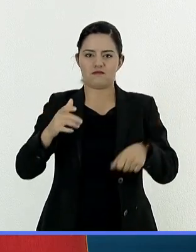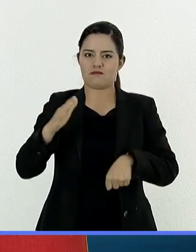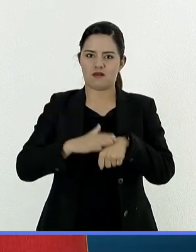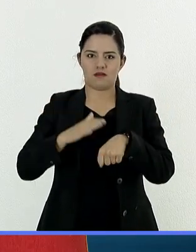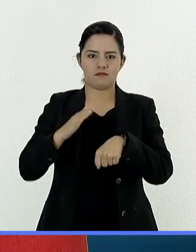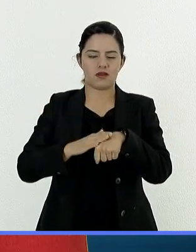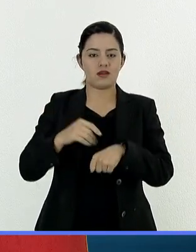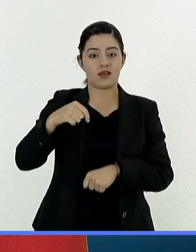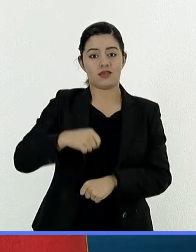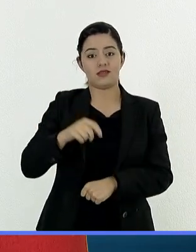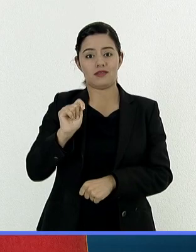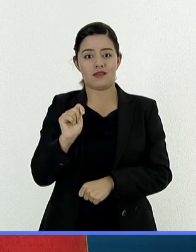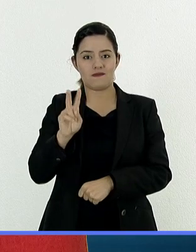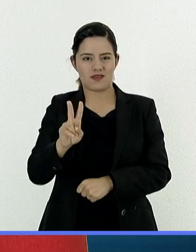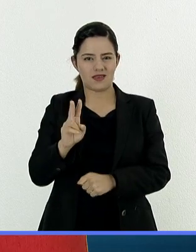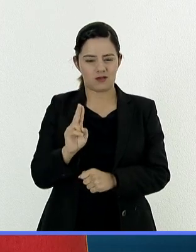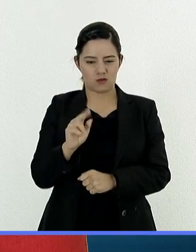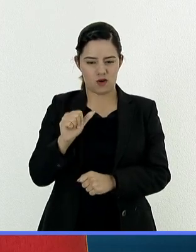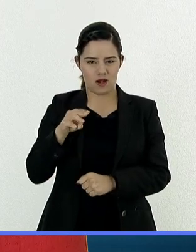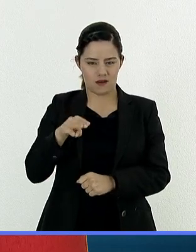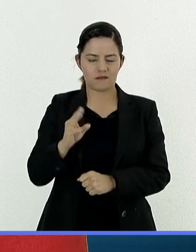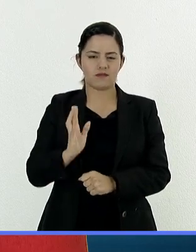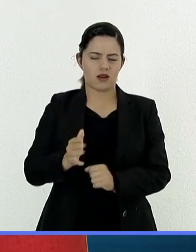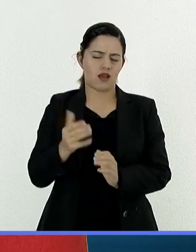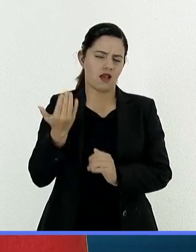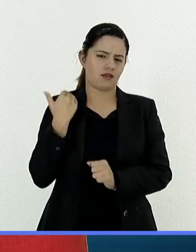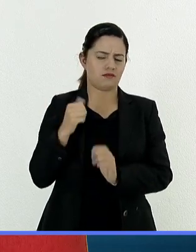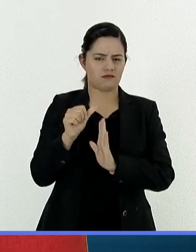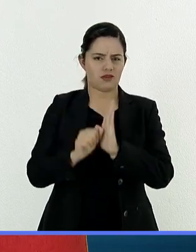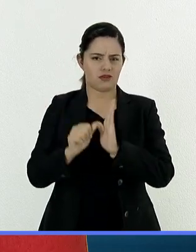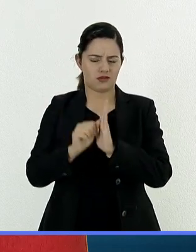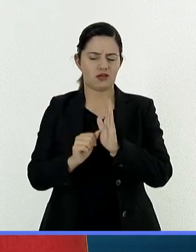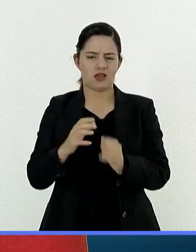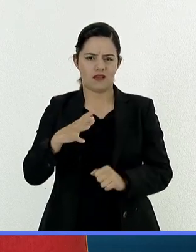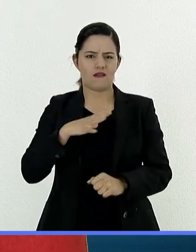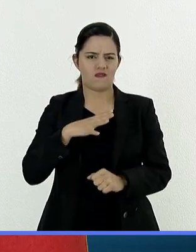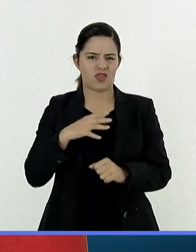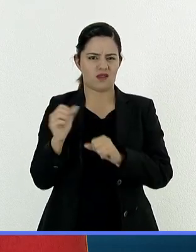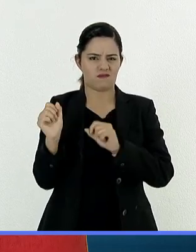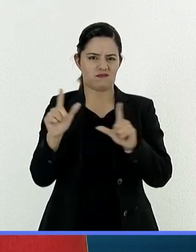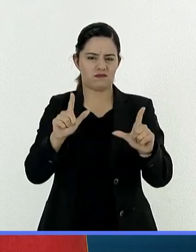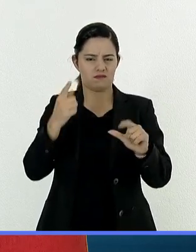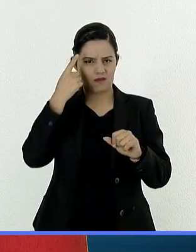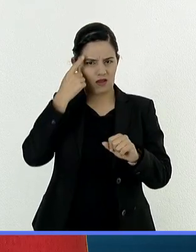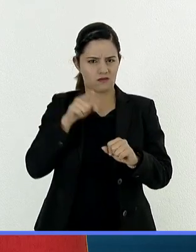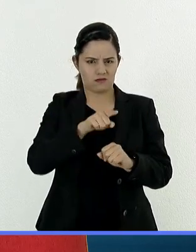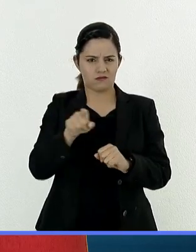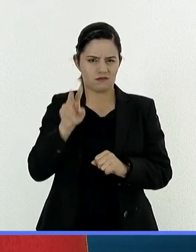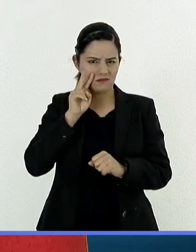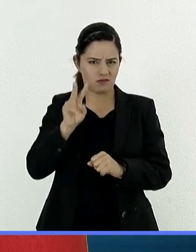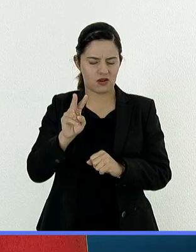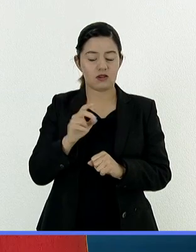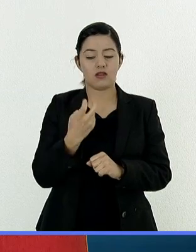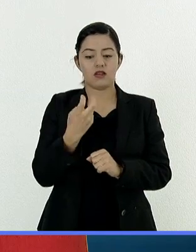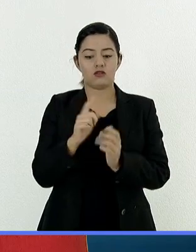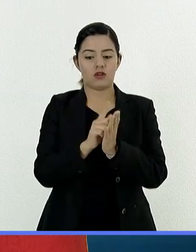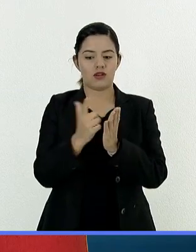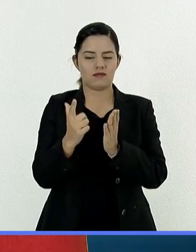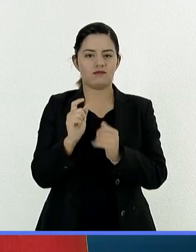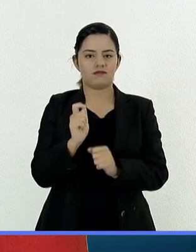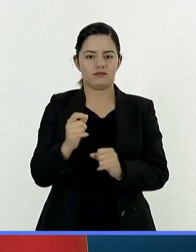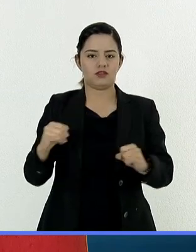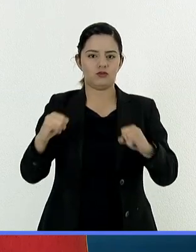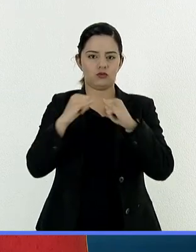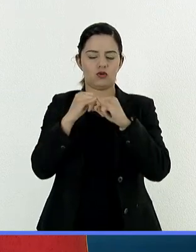ya varios meses transmitimos un documental con este tema y esta tarde platicamos sobre el libro que fue editado por el Instituto Aspen de México